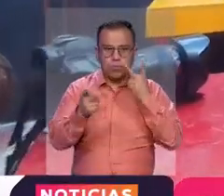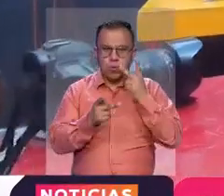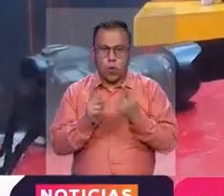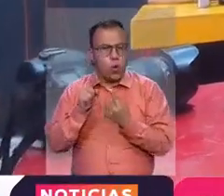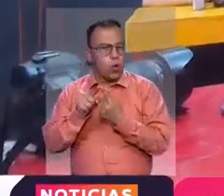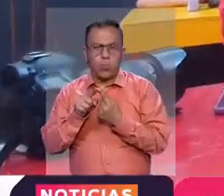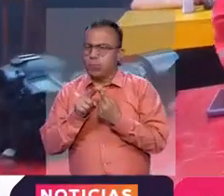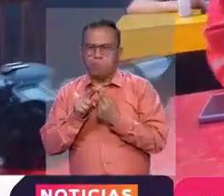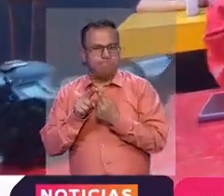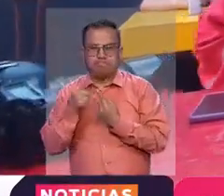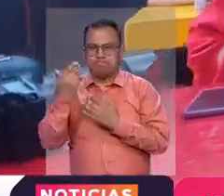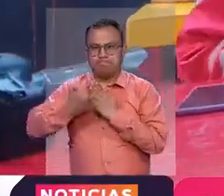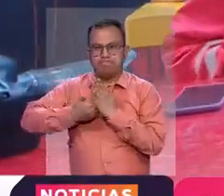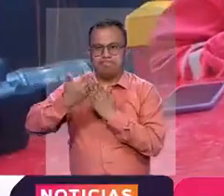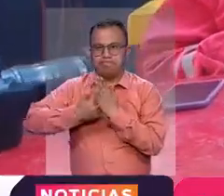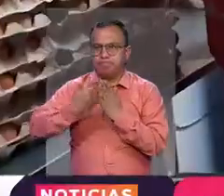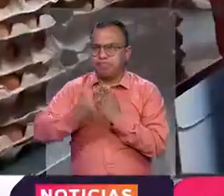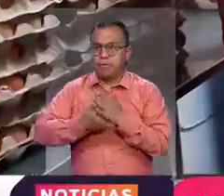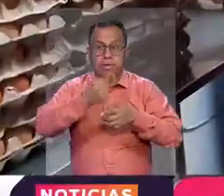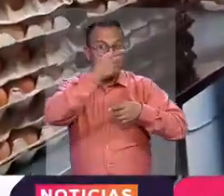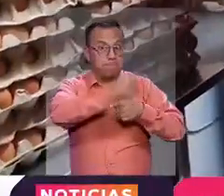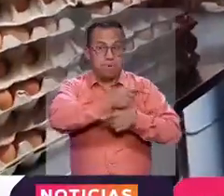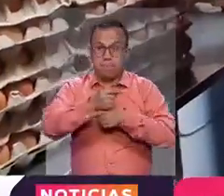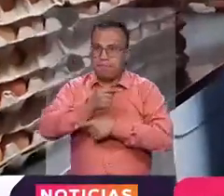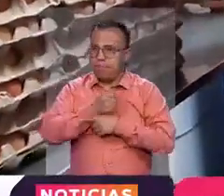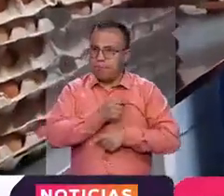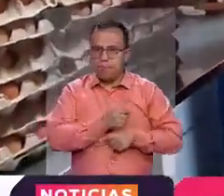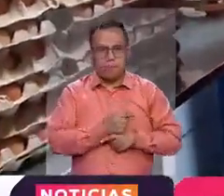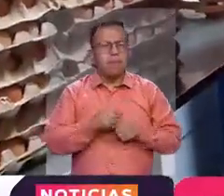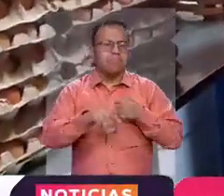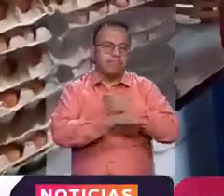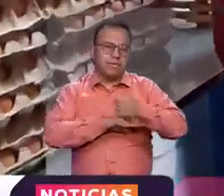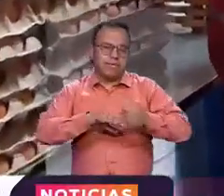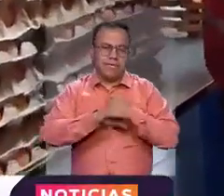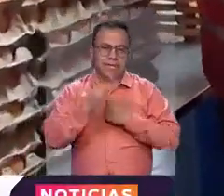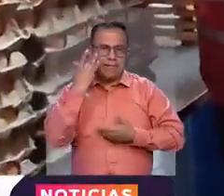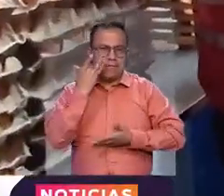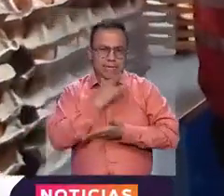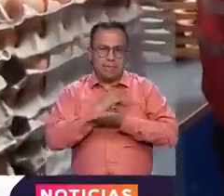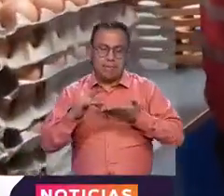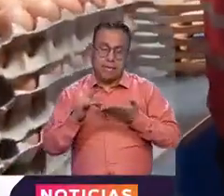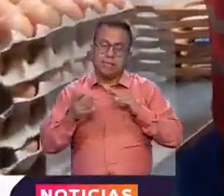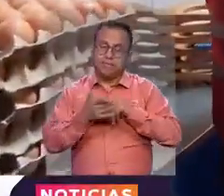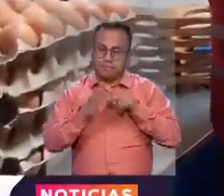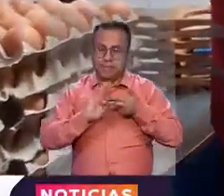no contaba con la documentación ni cumplía con los requisitos básicos de saneamiento, por lo que fue sellado.